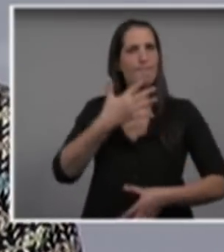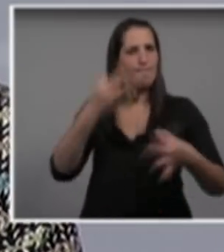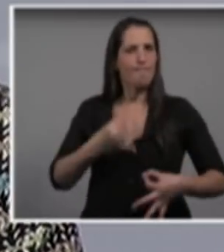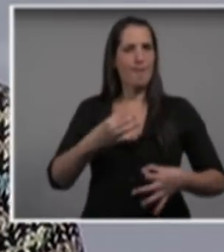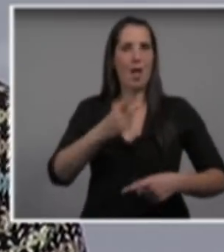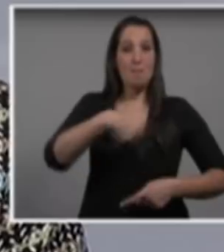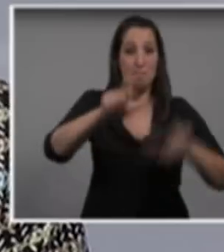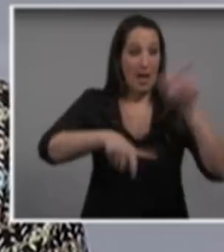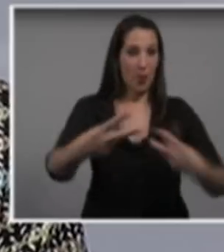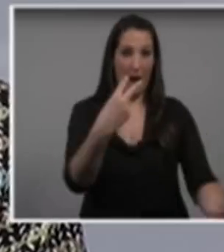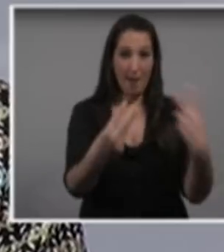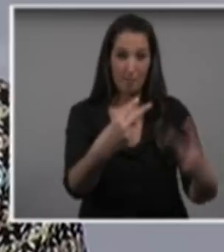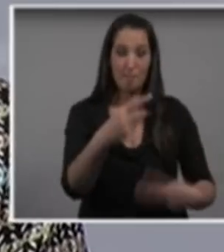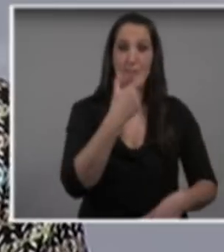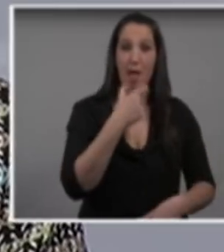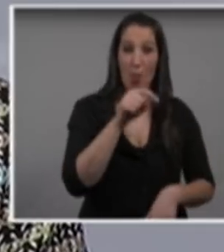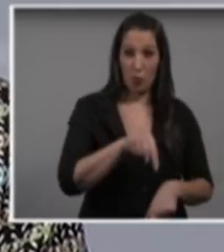pueblo mendocino